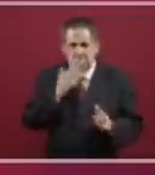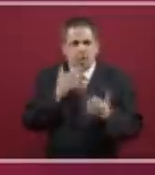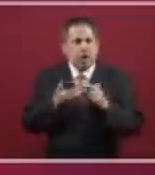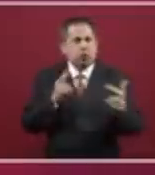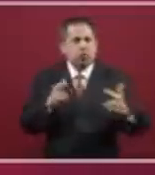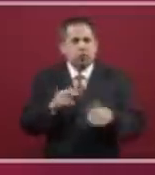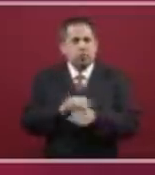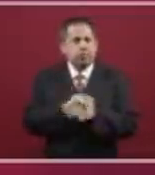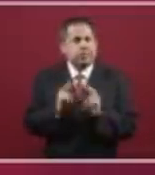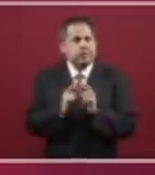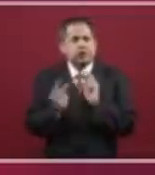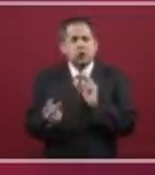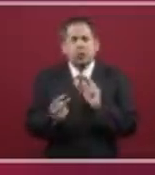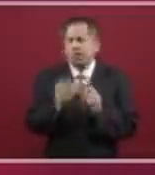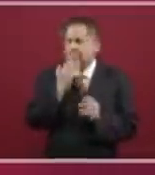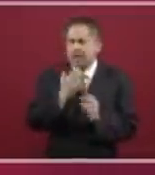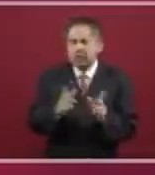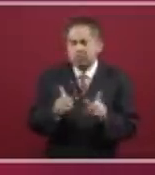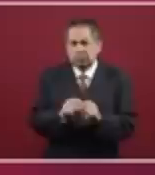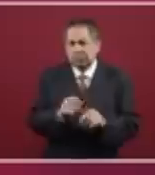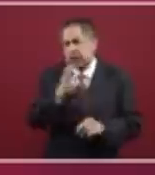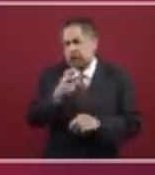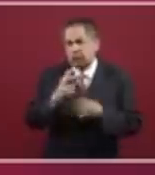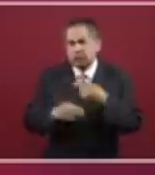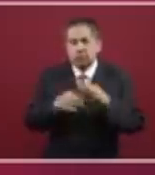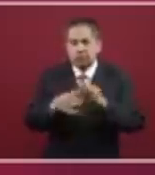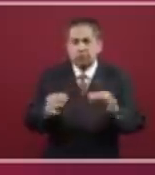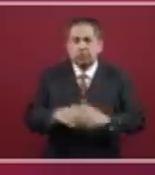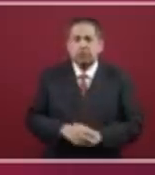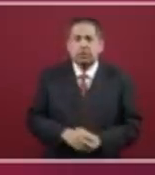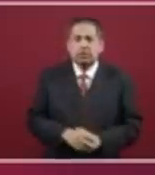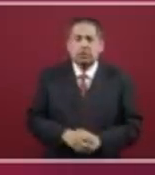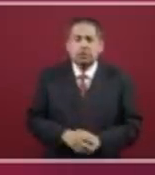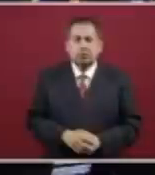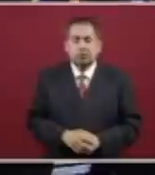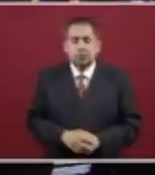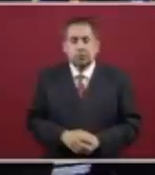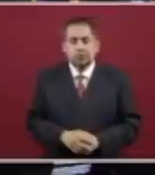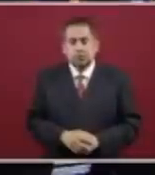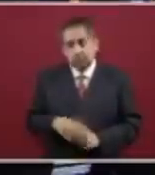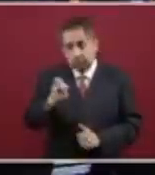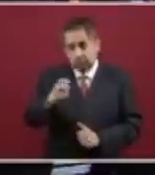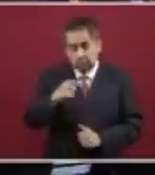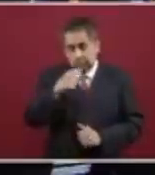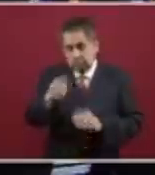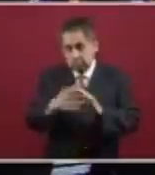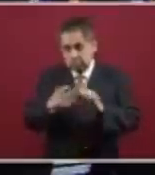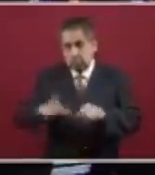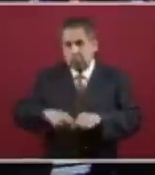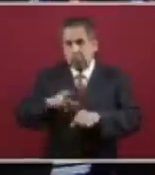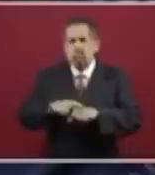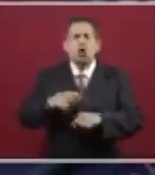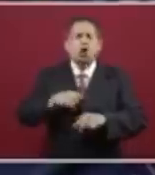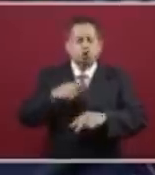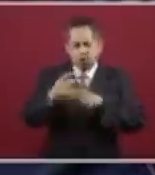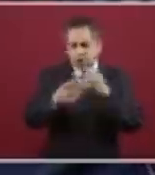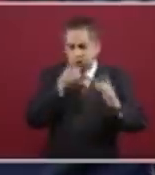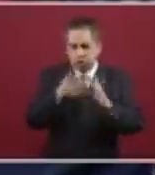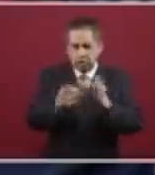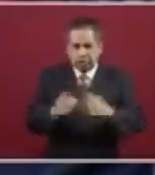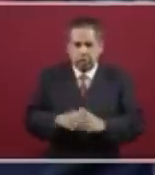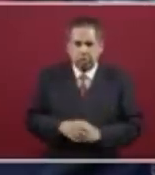buena vecindad. Eso es lo que estamos planteando. ¿Eso fue lo que le comentó a los gobernadores? Eso fue lo que yo dije.